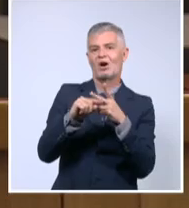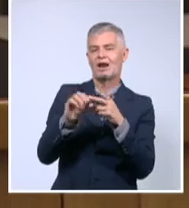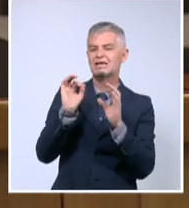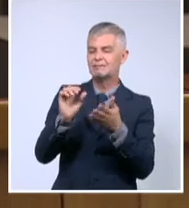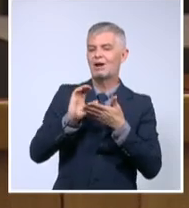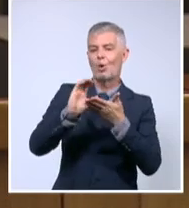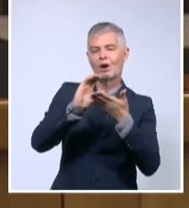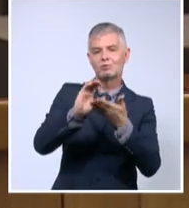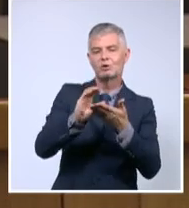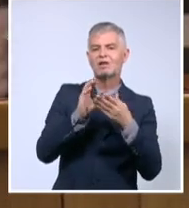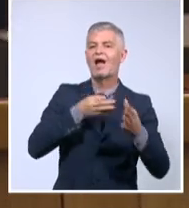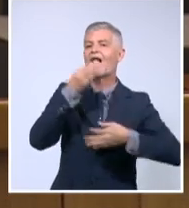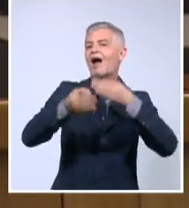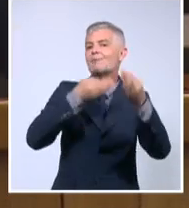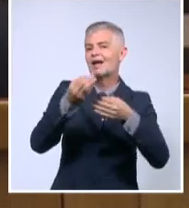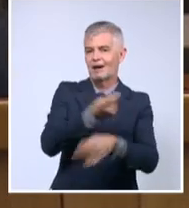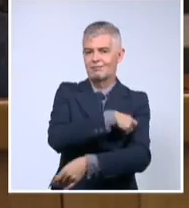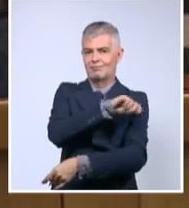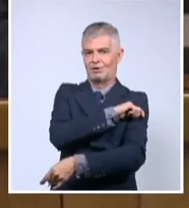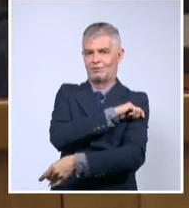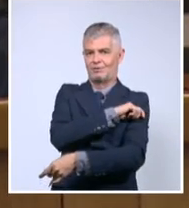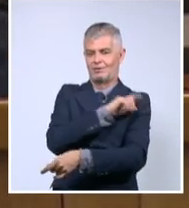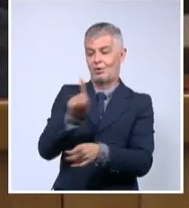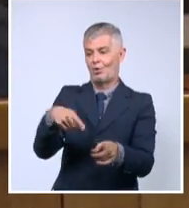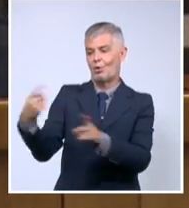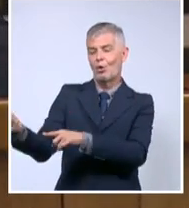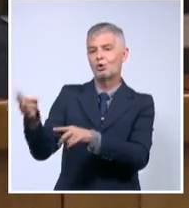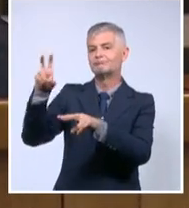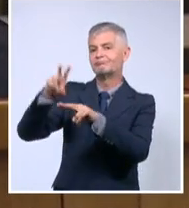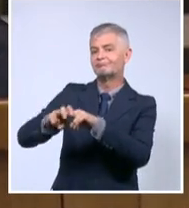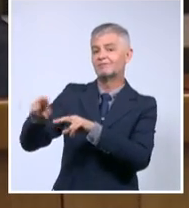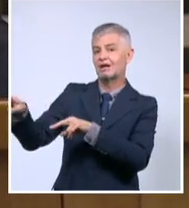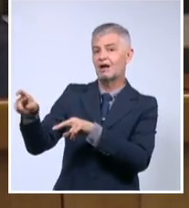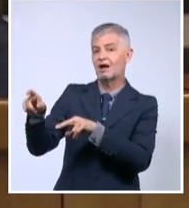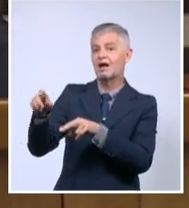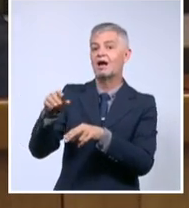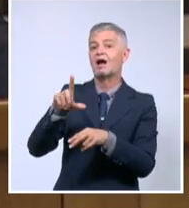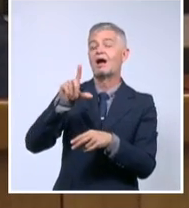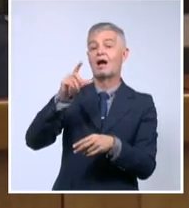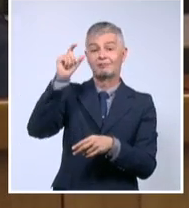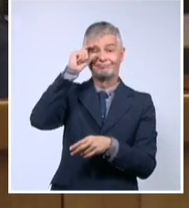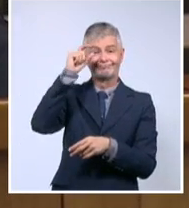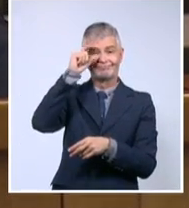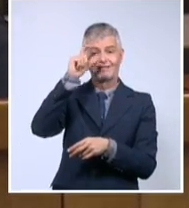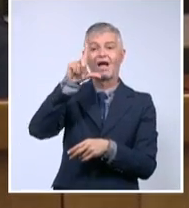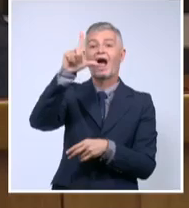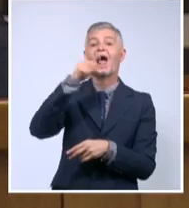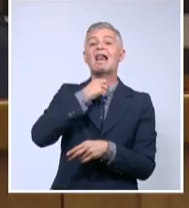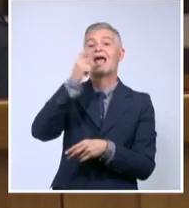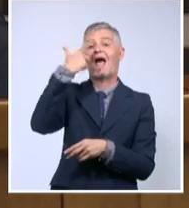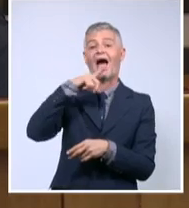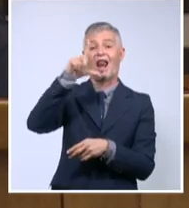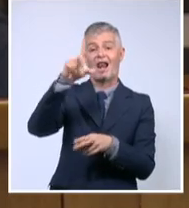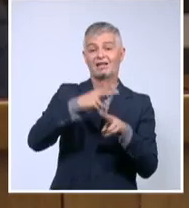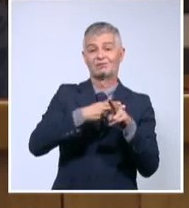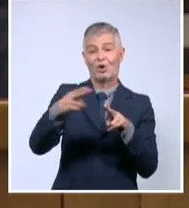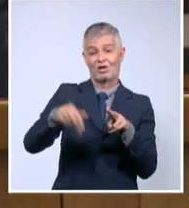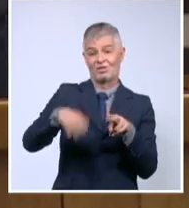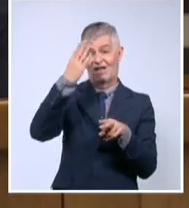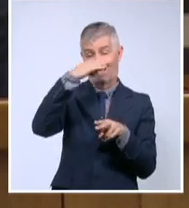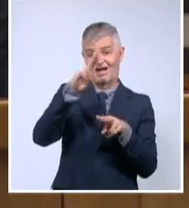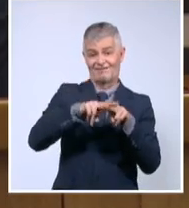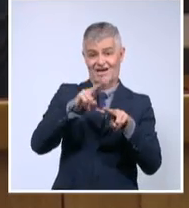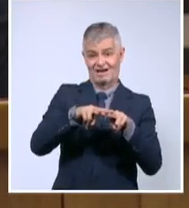misión de hablar al pueblo, el tribuno del lado de la sala, don Eusebio de La Habana, quien siempre nos trajo hasta aquí